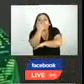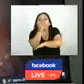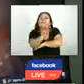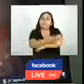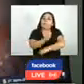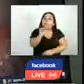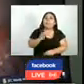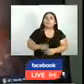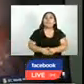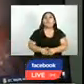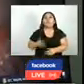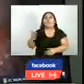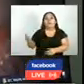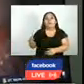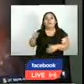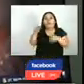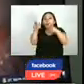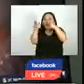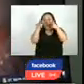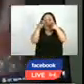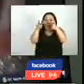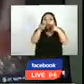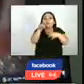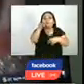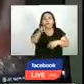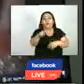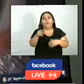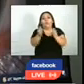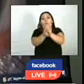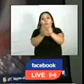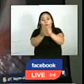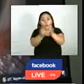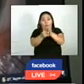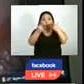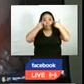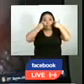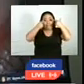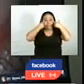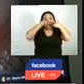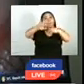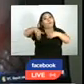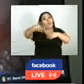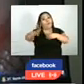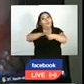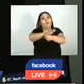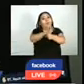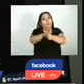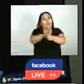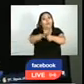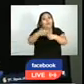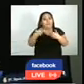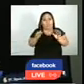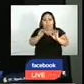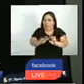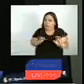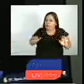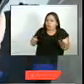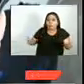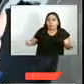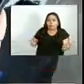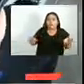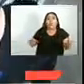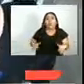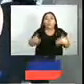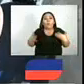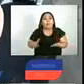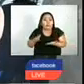poco. Astigmatismo y miopía fueron parte de los trastornos visuales que la pandemia de COVID-19 heredó a las nuevas generaciones. Y es